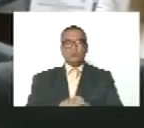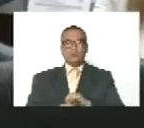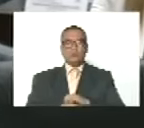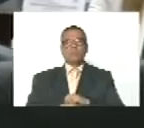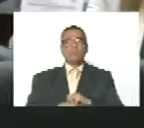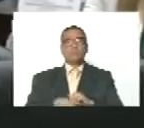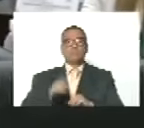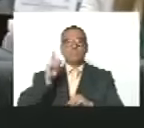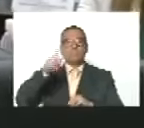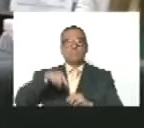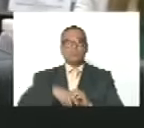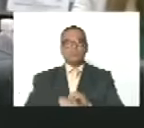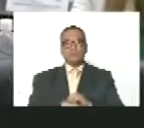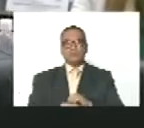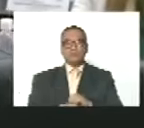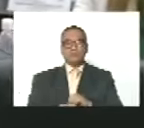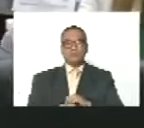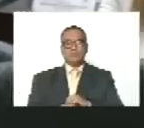También